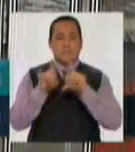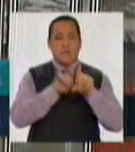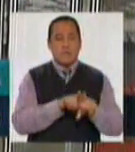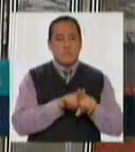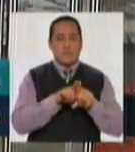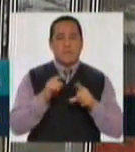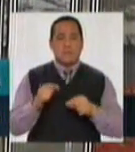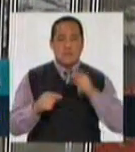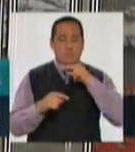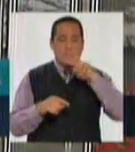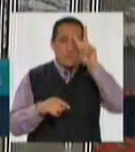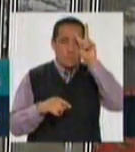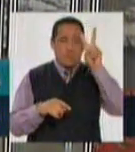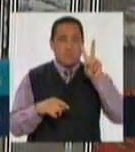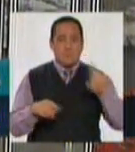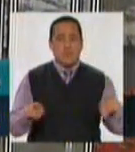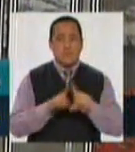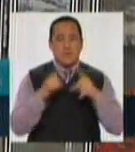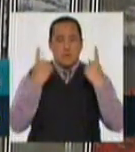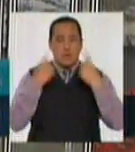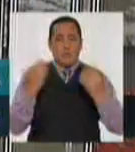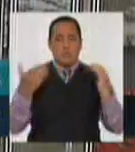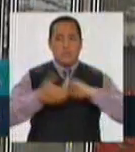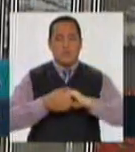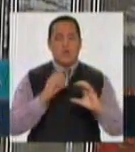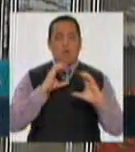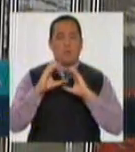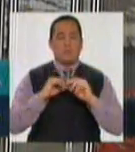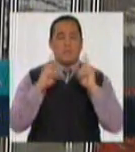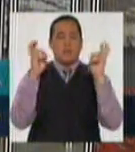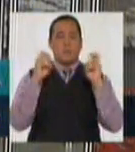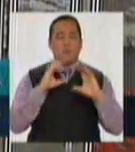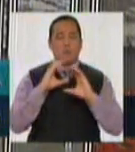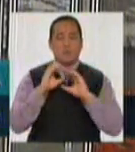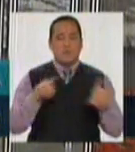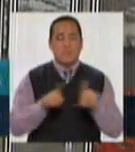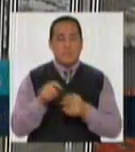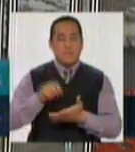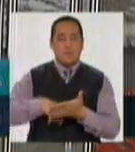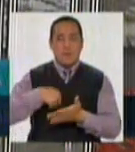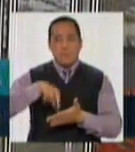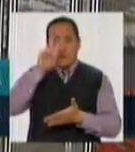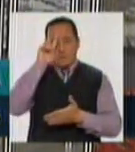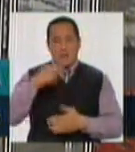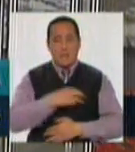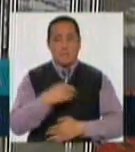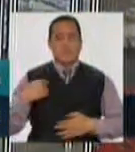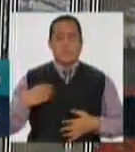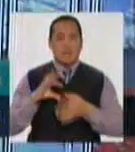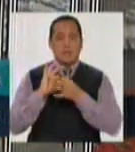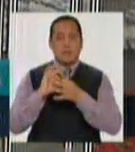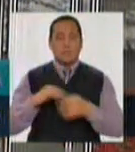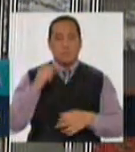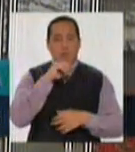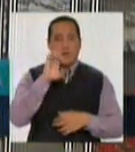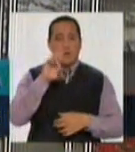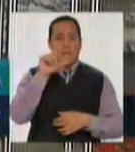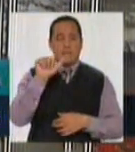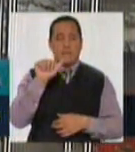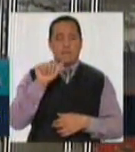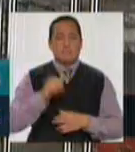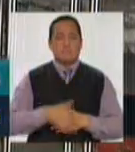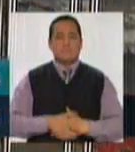República del Perú en área de telecomunicaciones. Firman por la República del Perú la ministra de Relaciones Exteriores, señora Eda Rivas